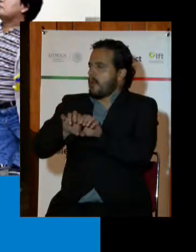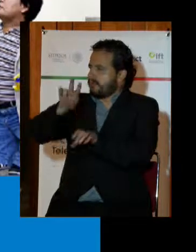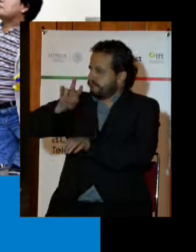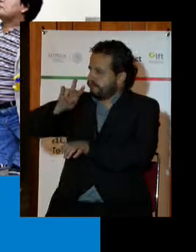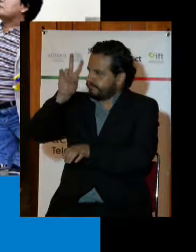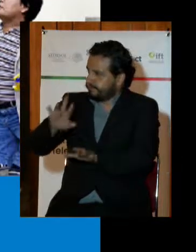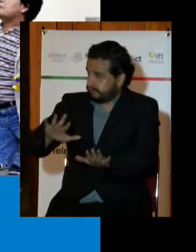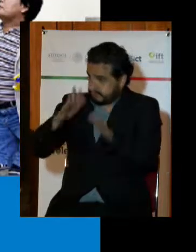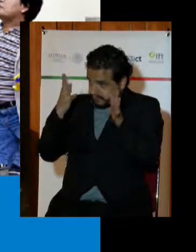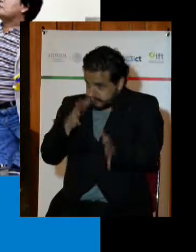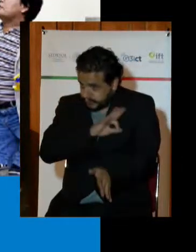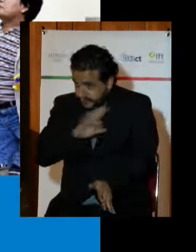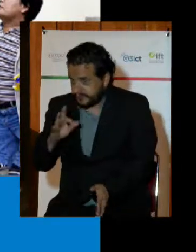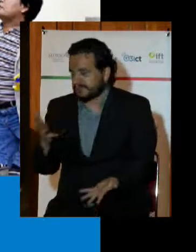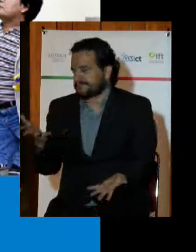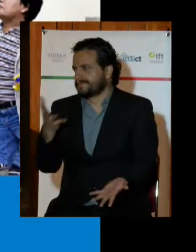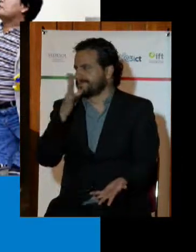favor.